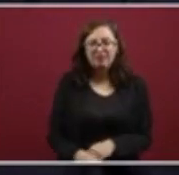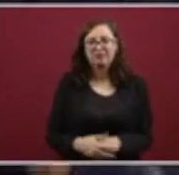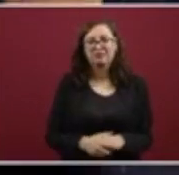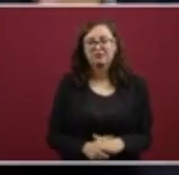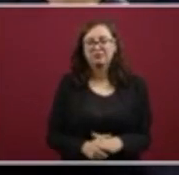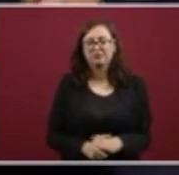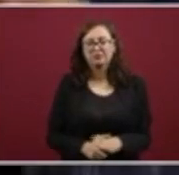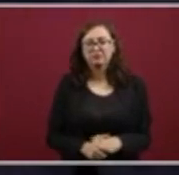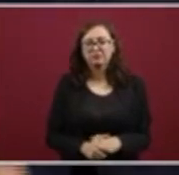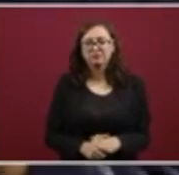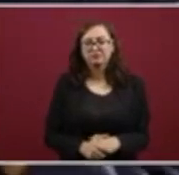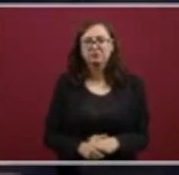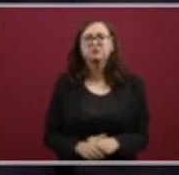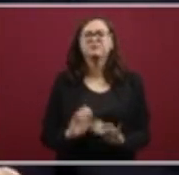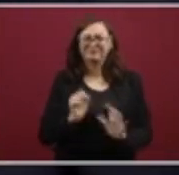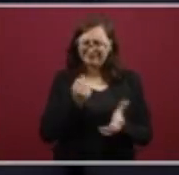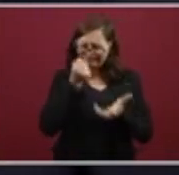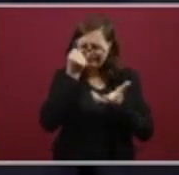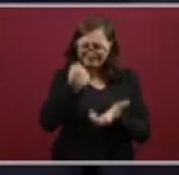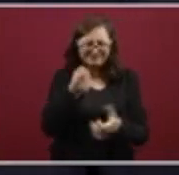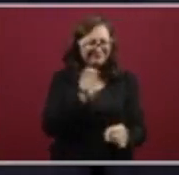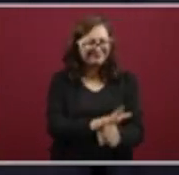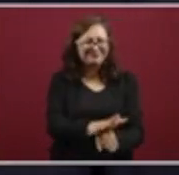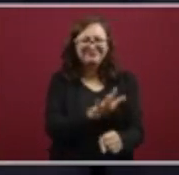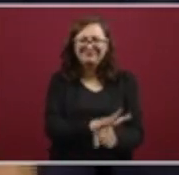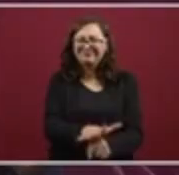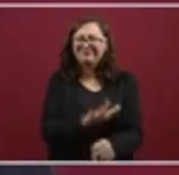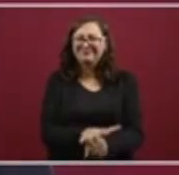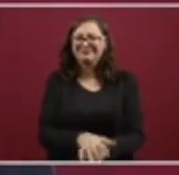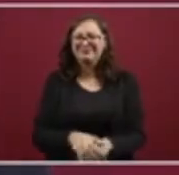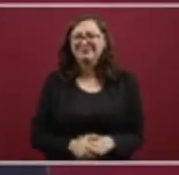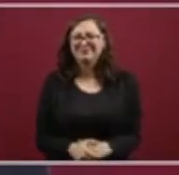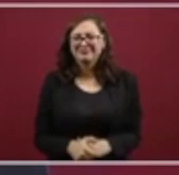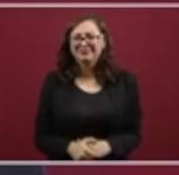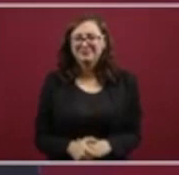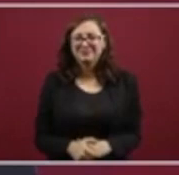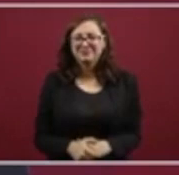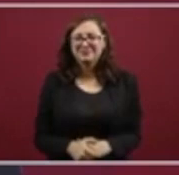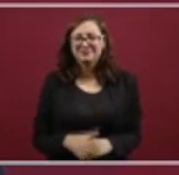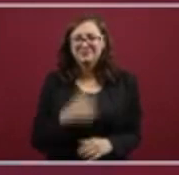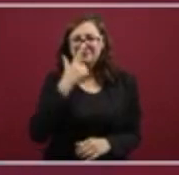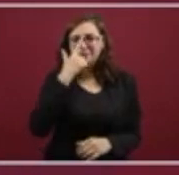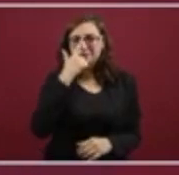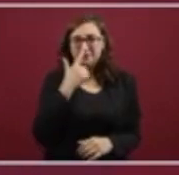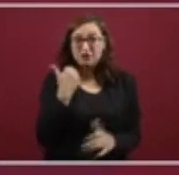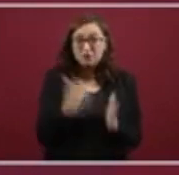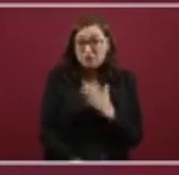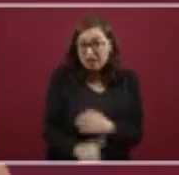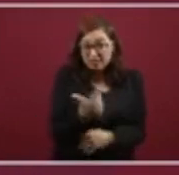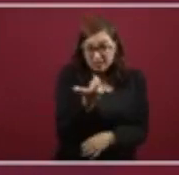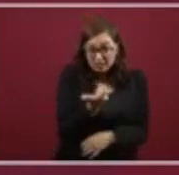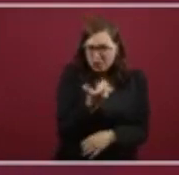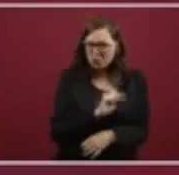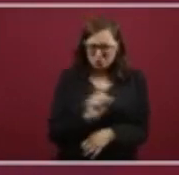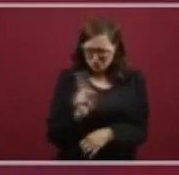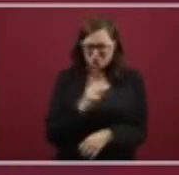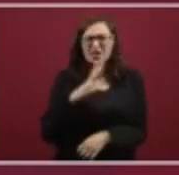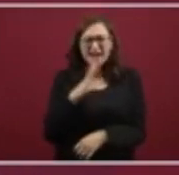Y nos va a alcanzar el presupuesto, porque no es un problema de falta de